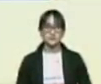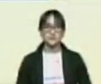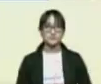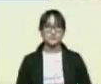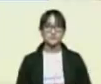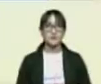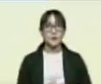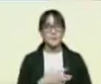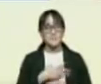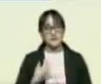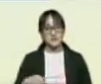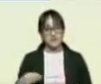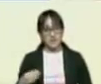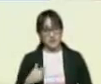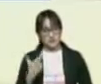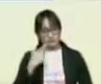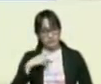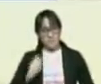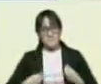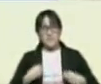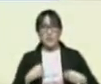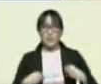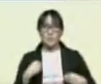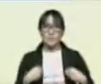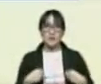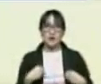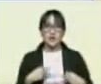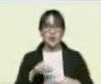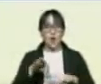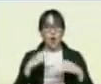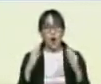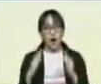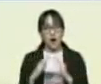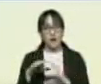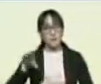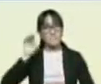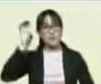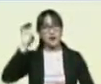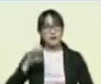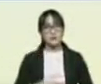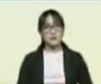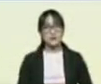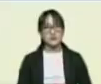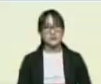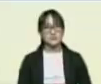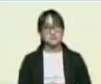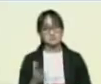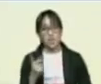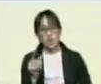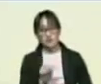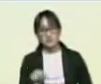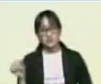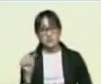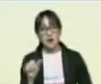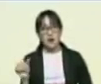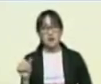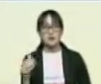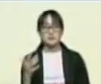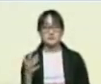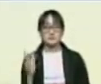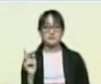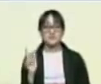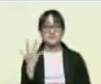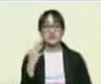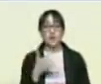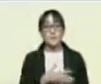Un presidente preocupado por los hogares de la patria. Dentro de 2 semanas llegamos a